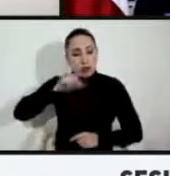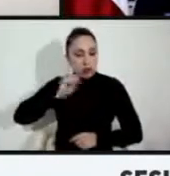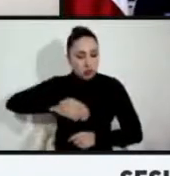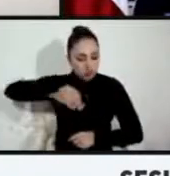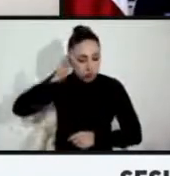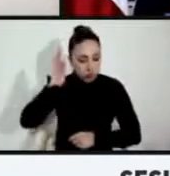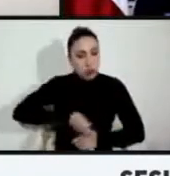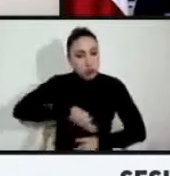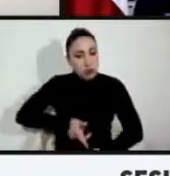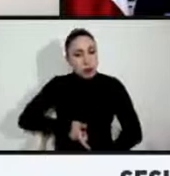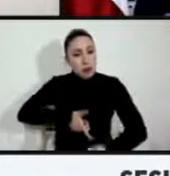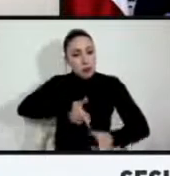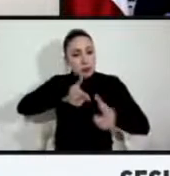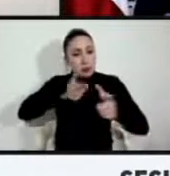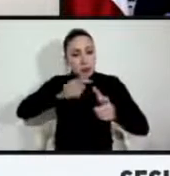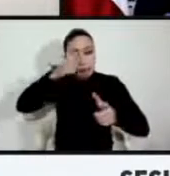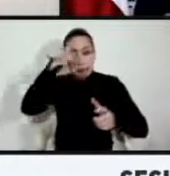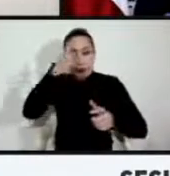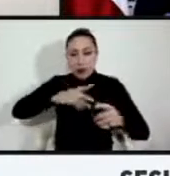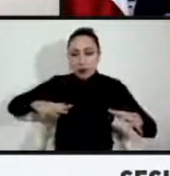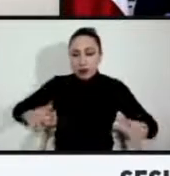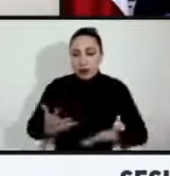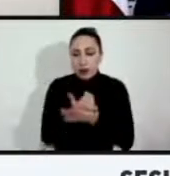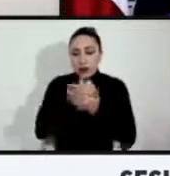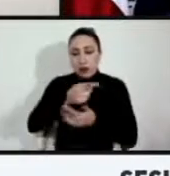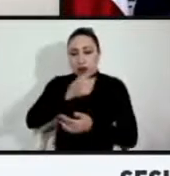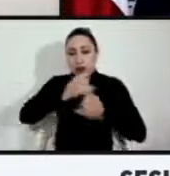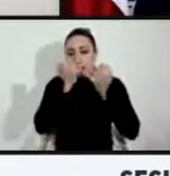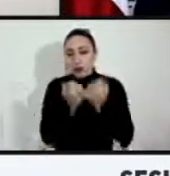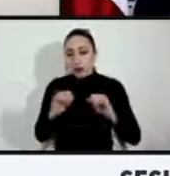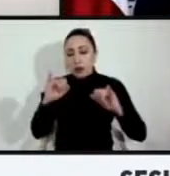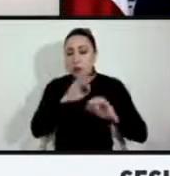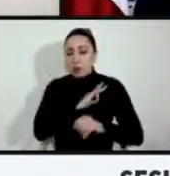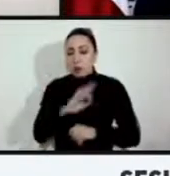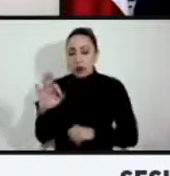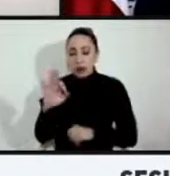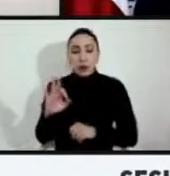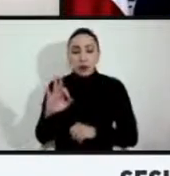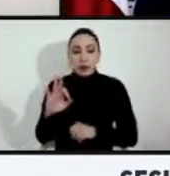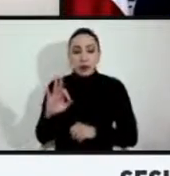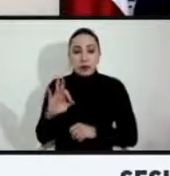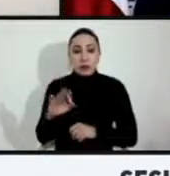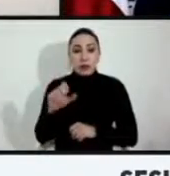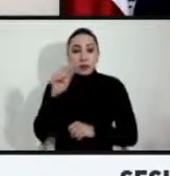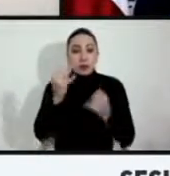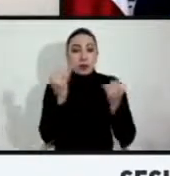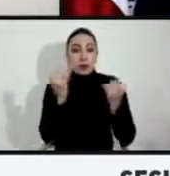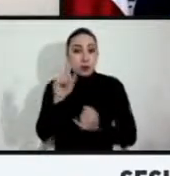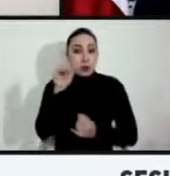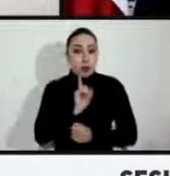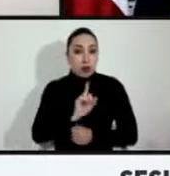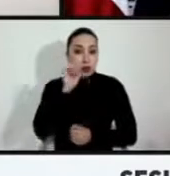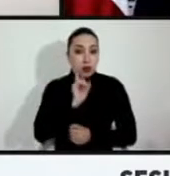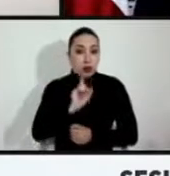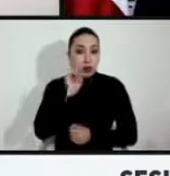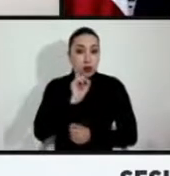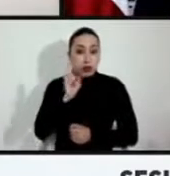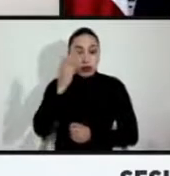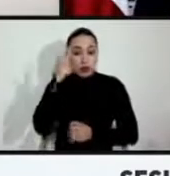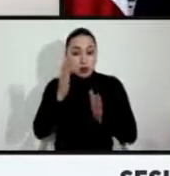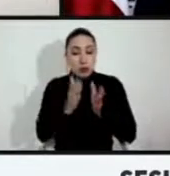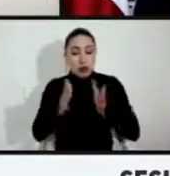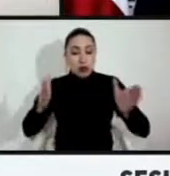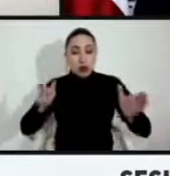el movimiento independentista. De igual forma, de las mujeres que durante el porfiriato organizaron clubes